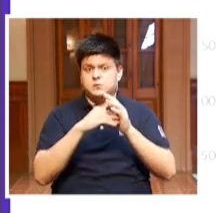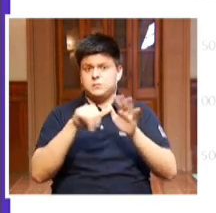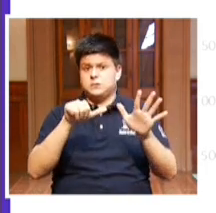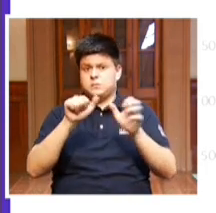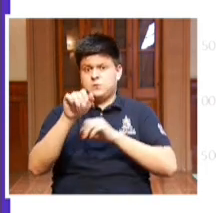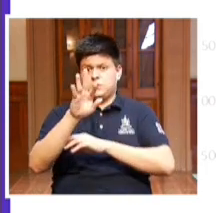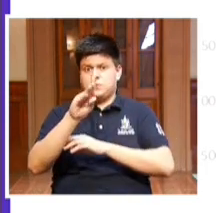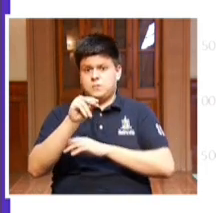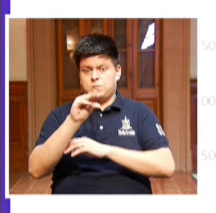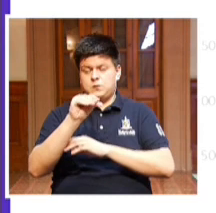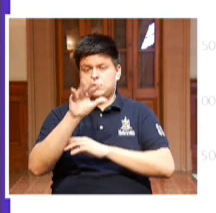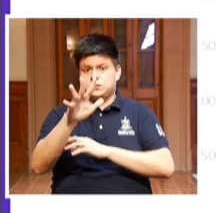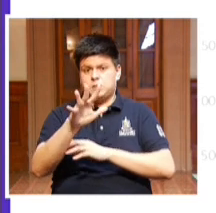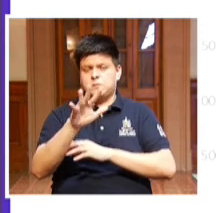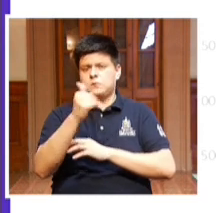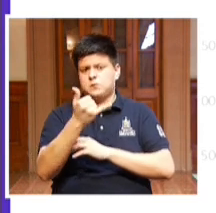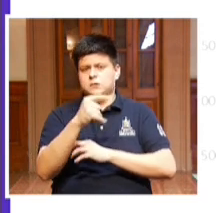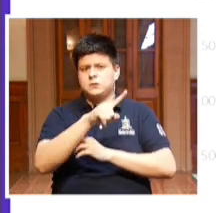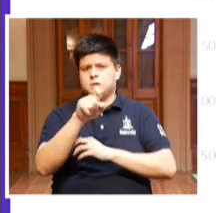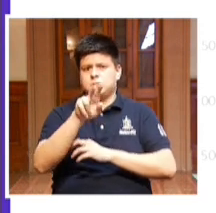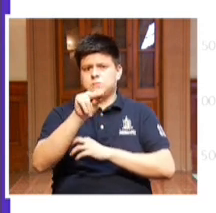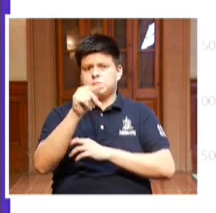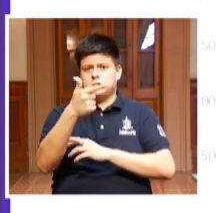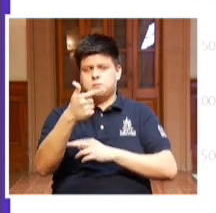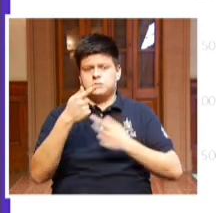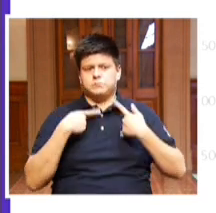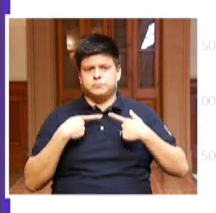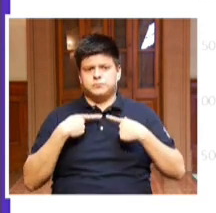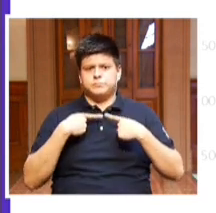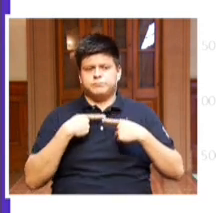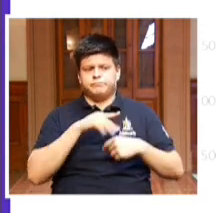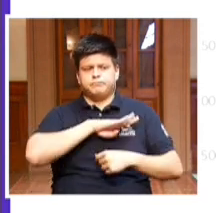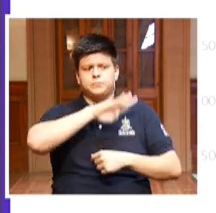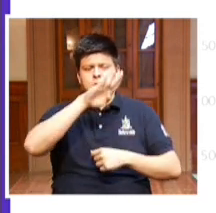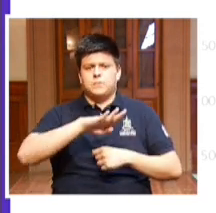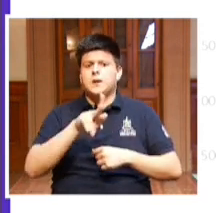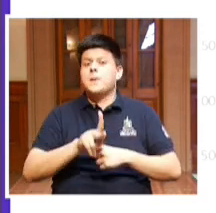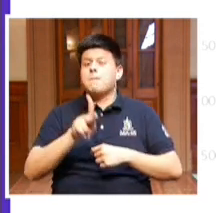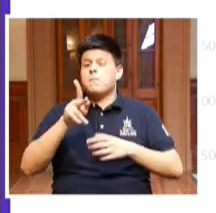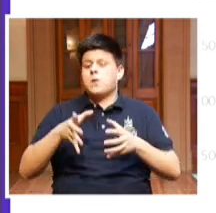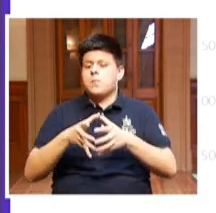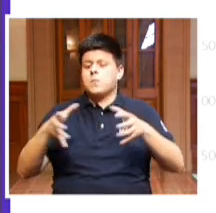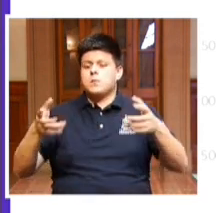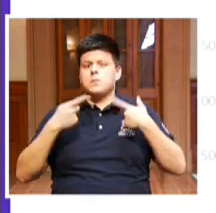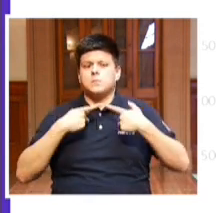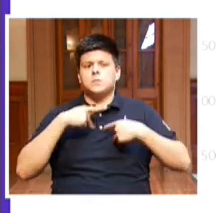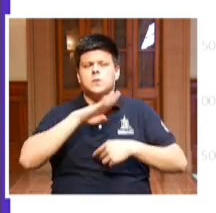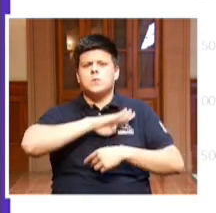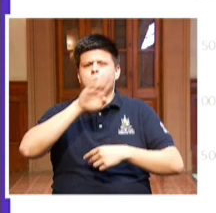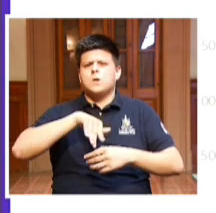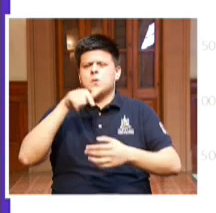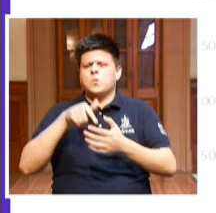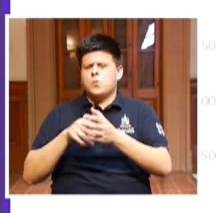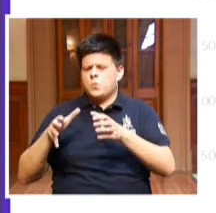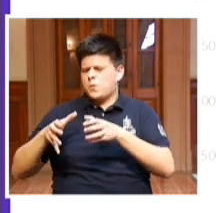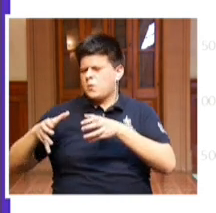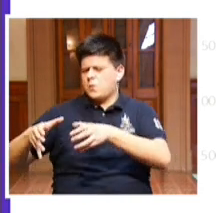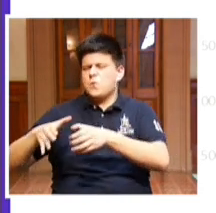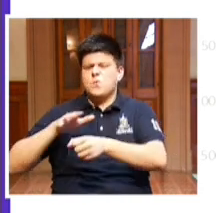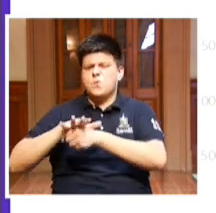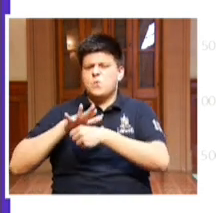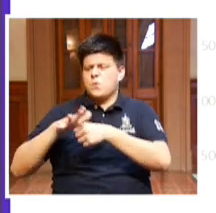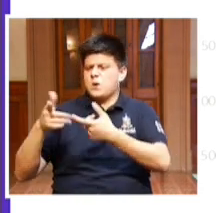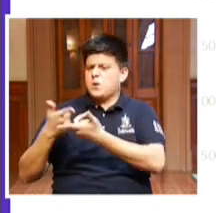20.695 y 187 defunciones. Y la mayor cantidad de defunciones se está concentrando en